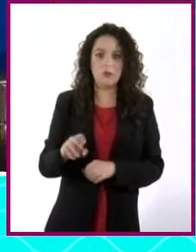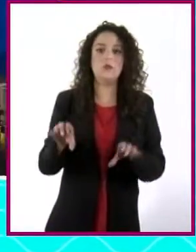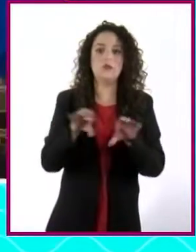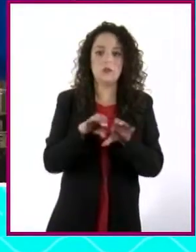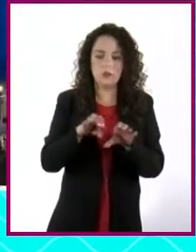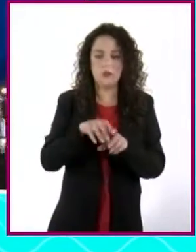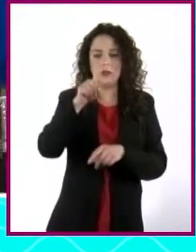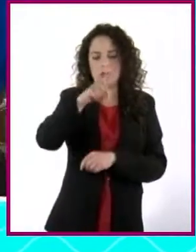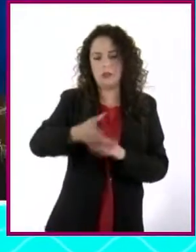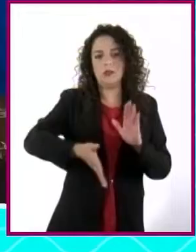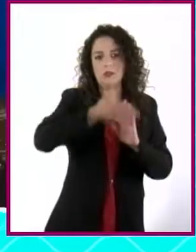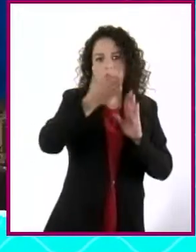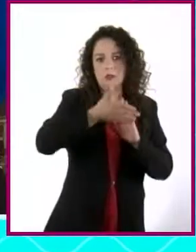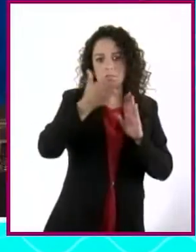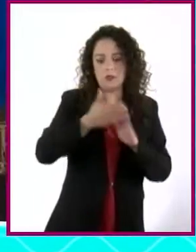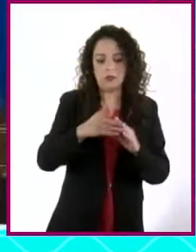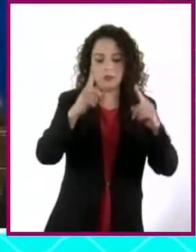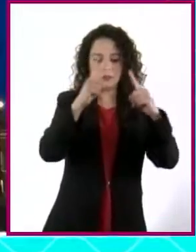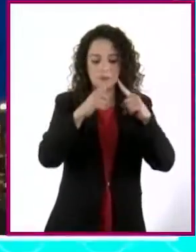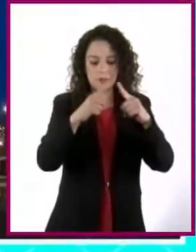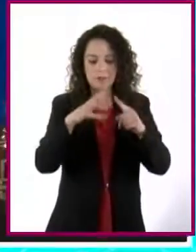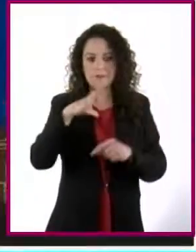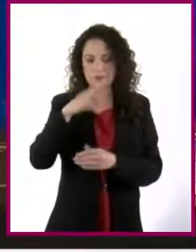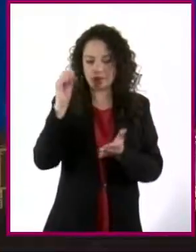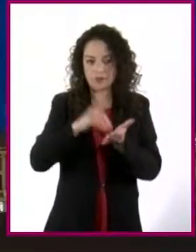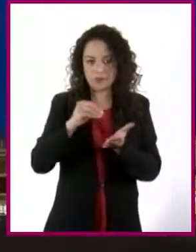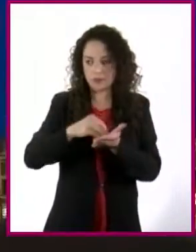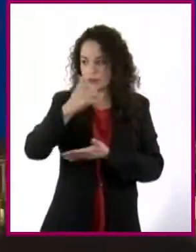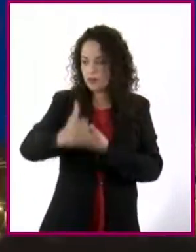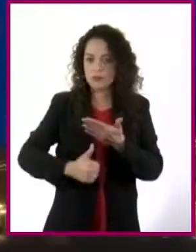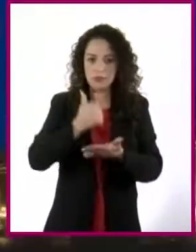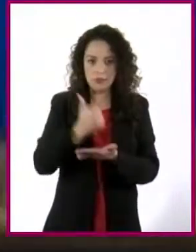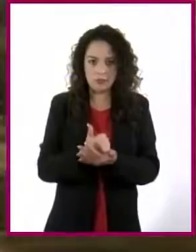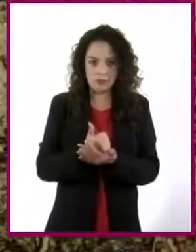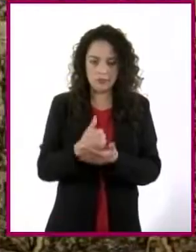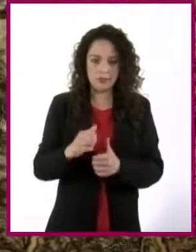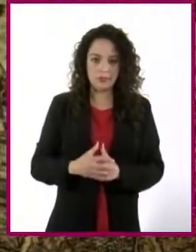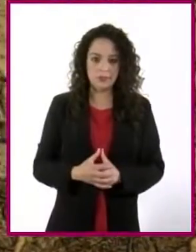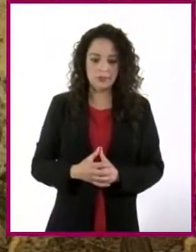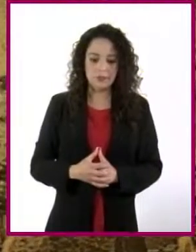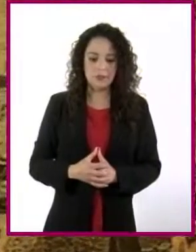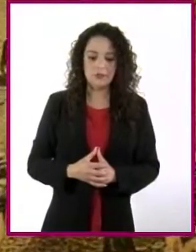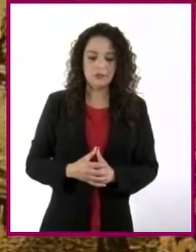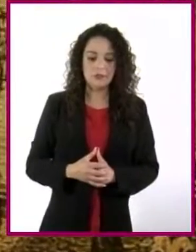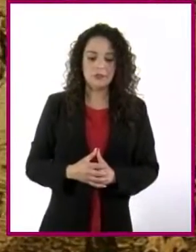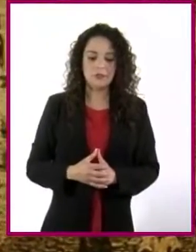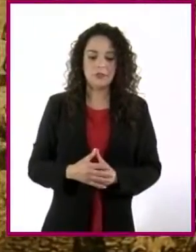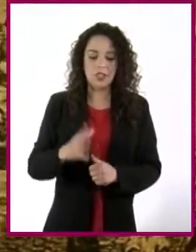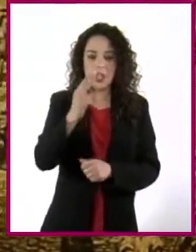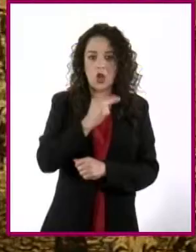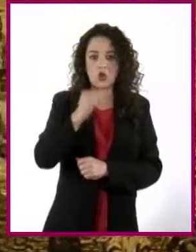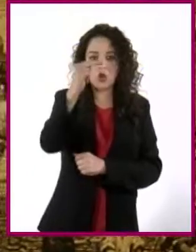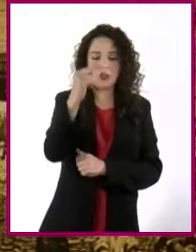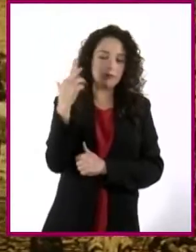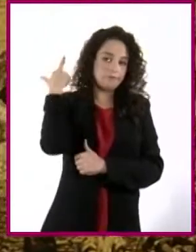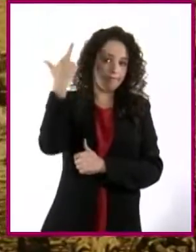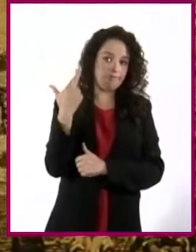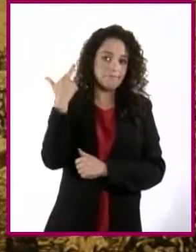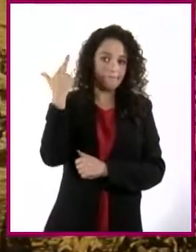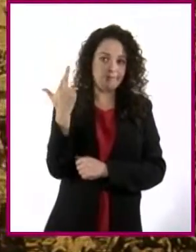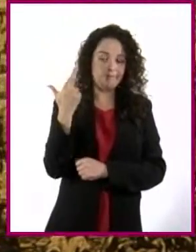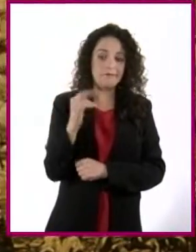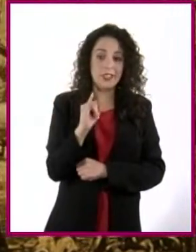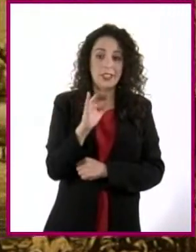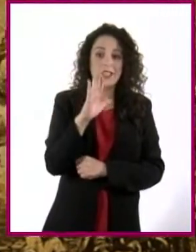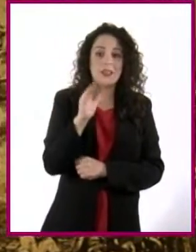arquitectura que ha sobrevivido en las principales ciudades de esa región. El norte virreinal estaba en expansión,